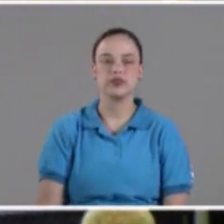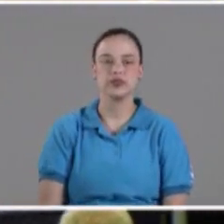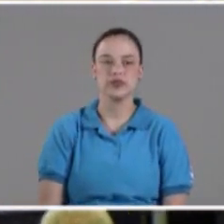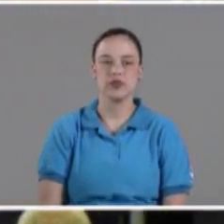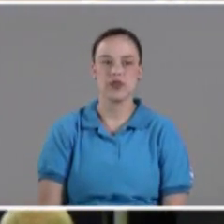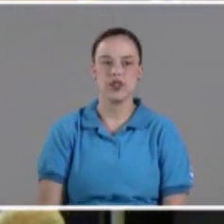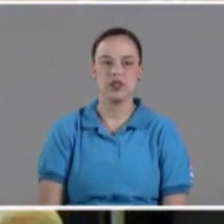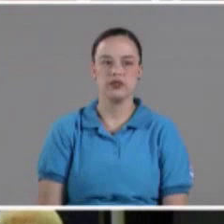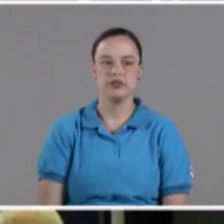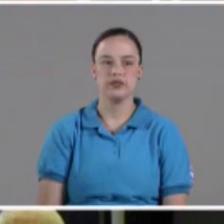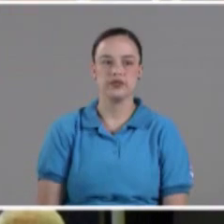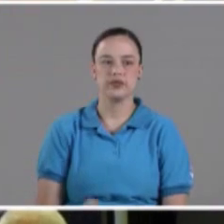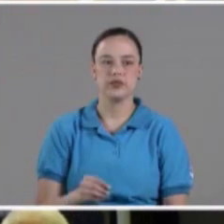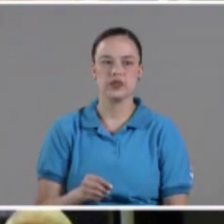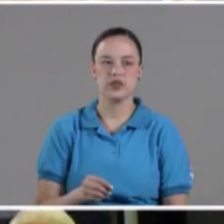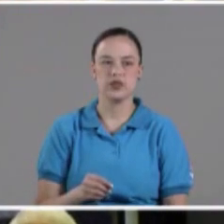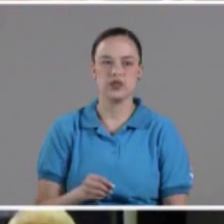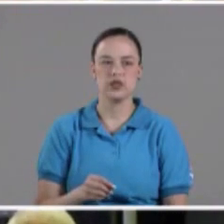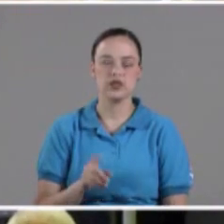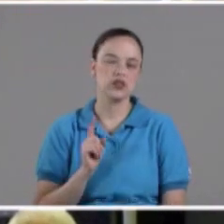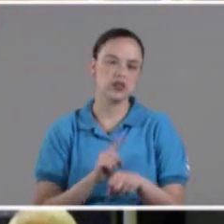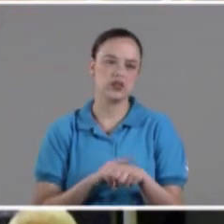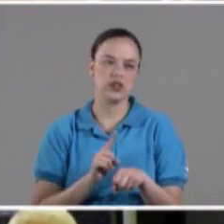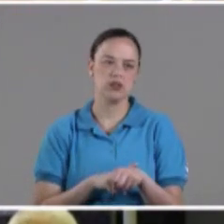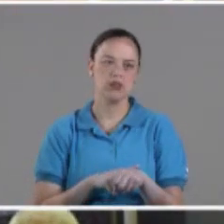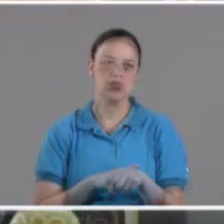que es los tiempos así